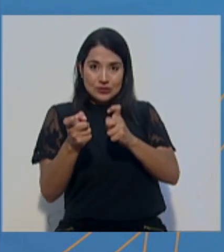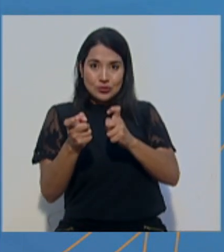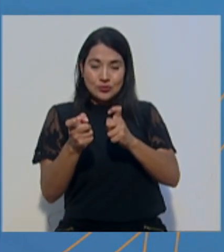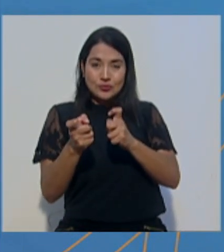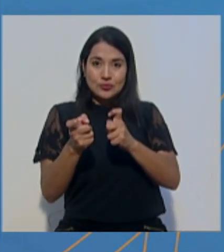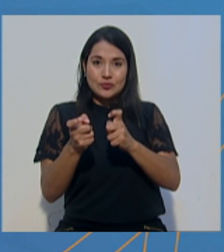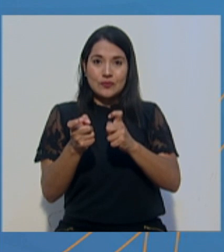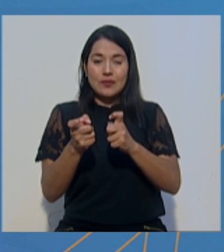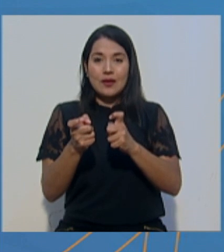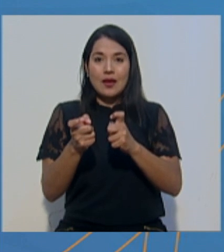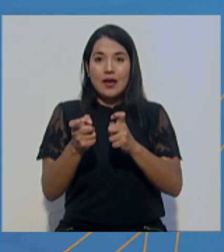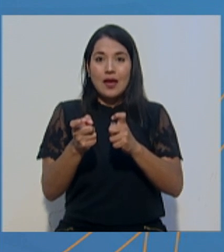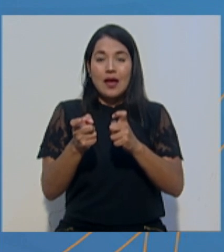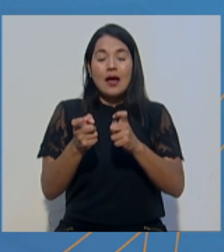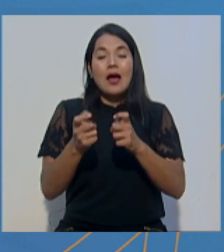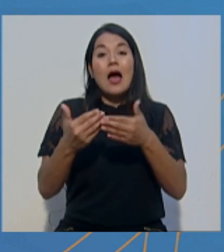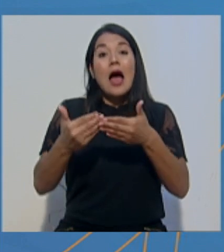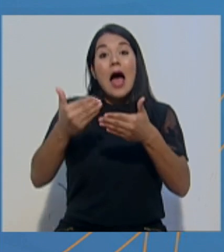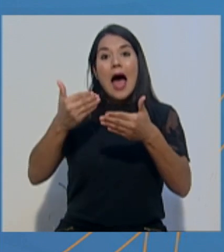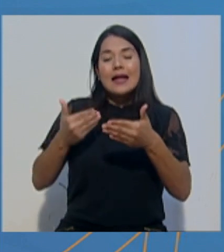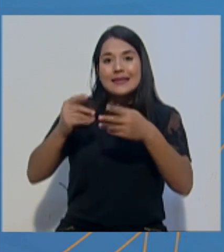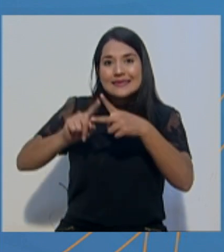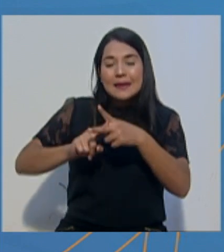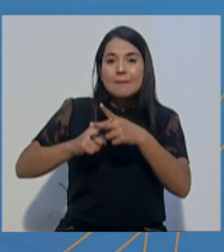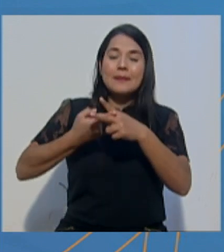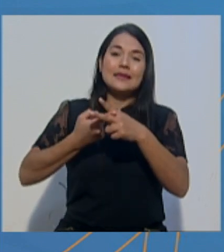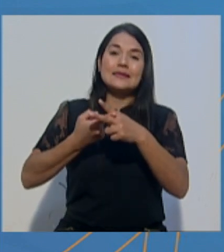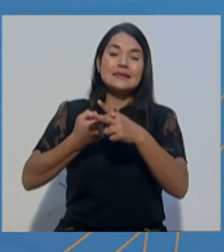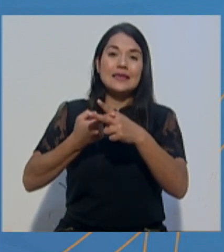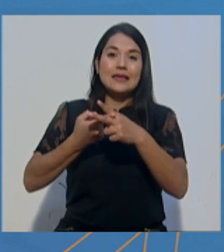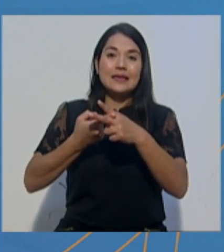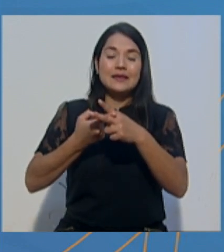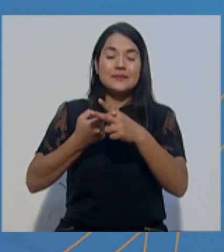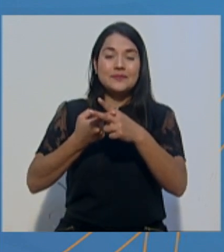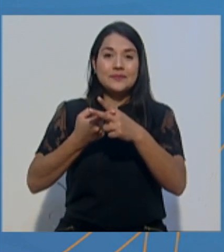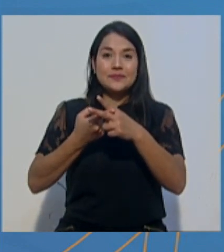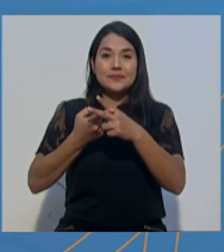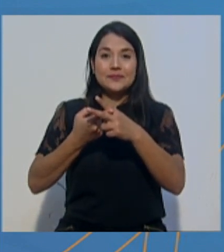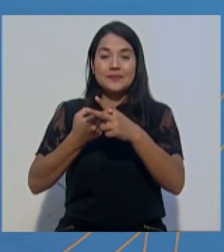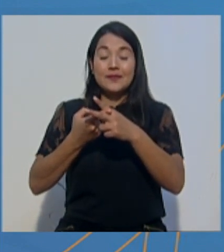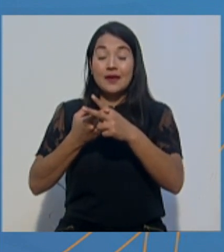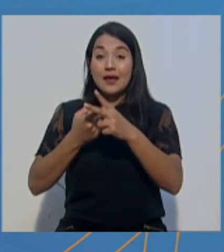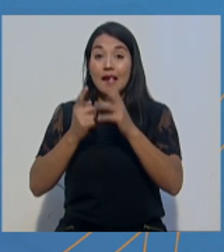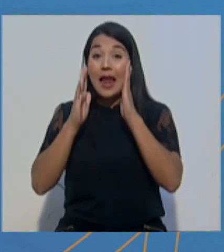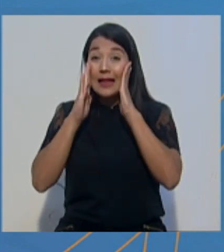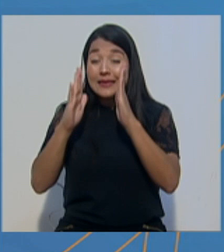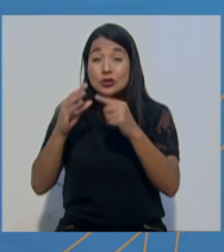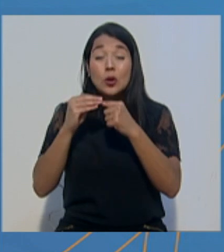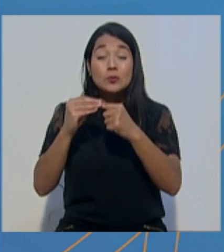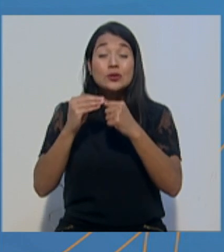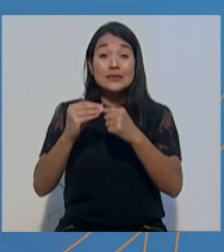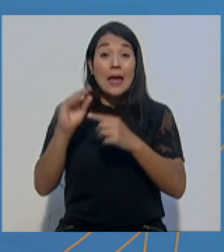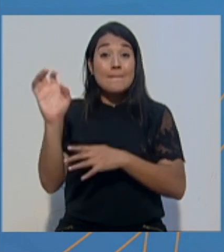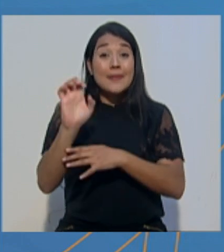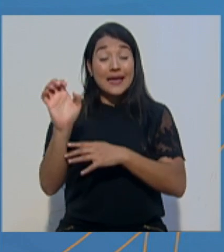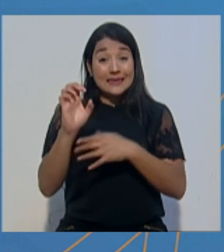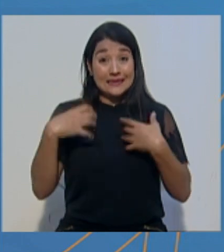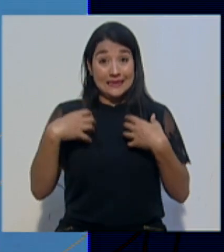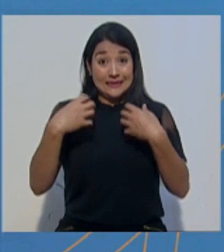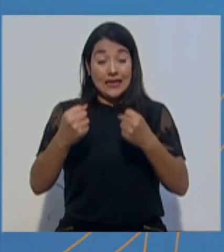de cara a lo que es la atención primaria de esta emergencia sanitaria por el